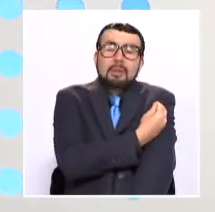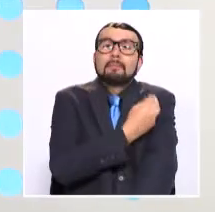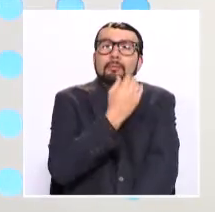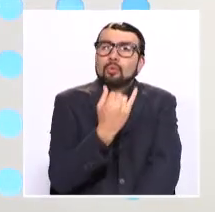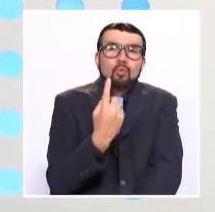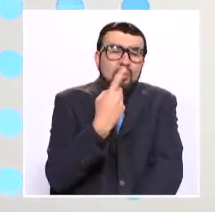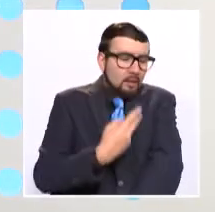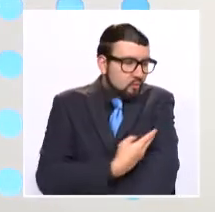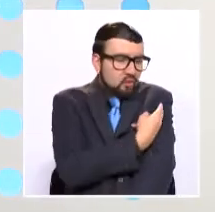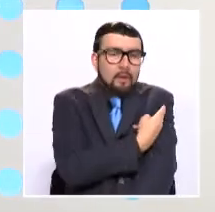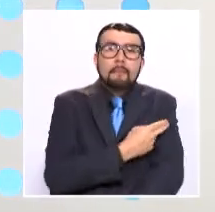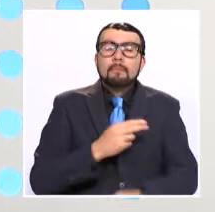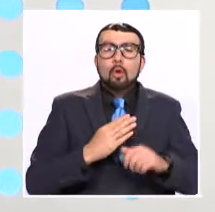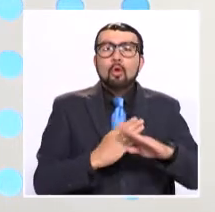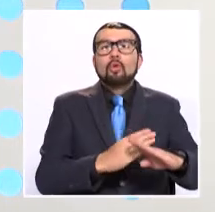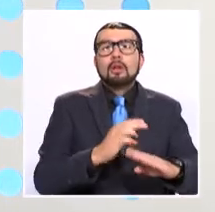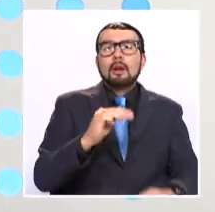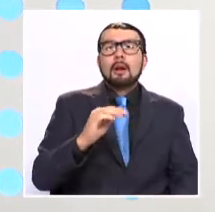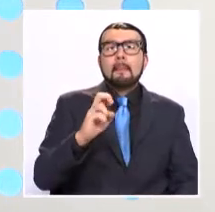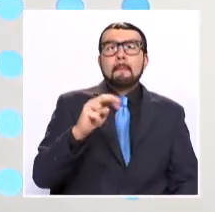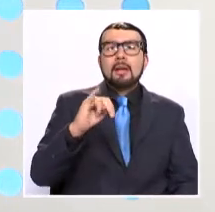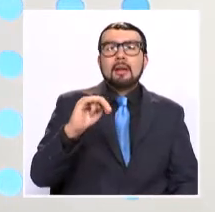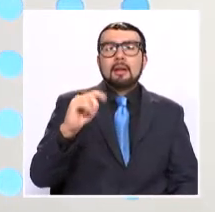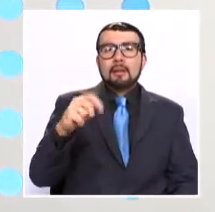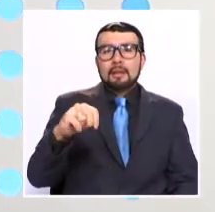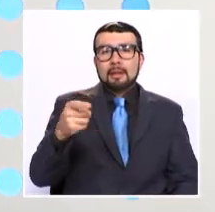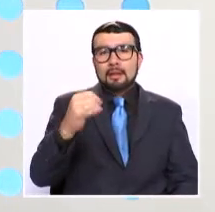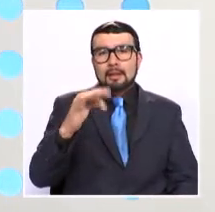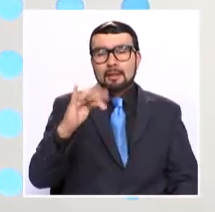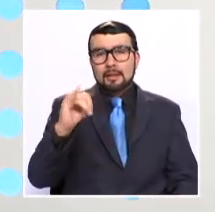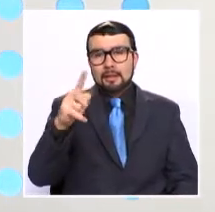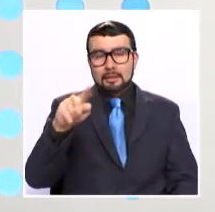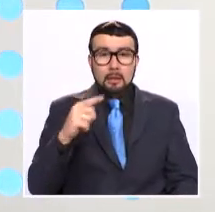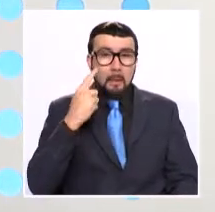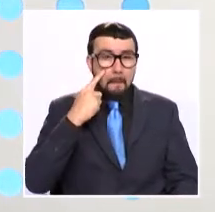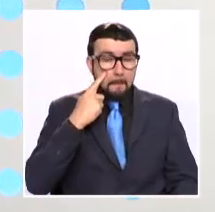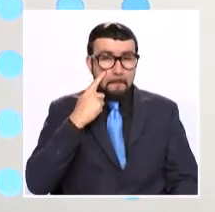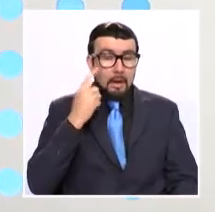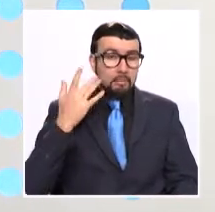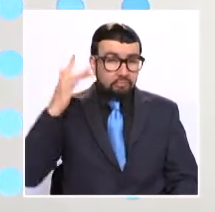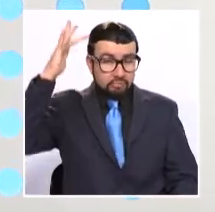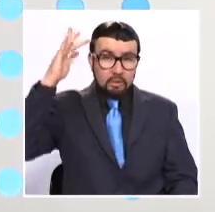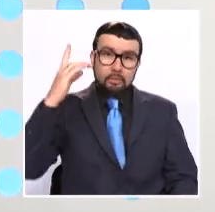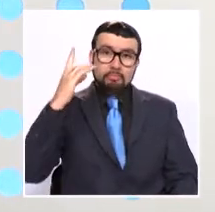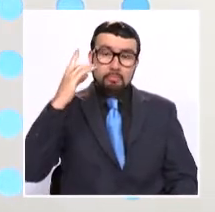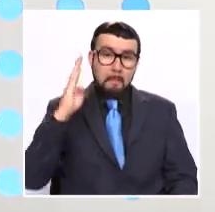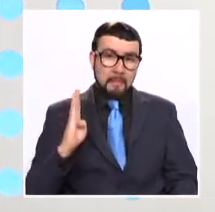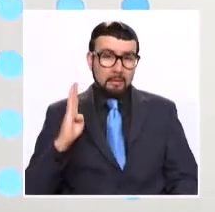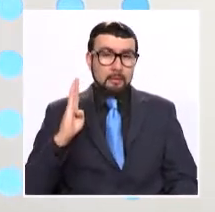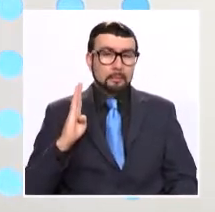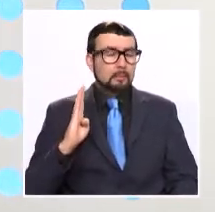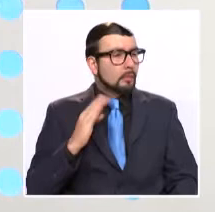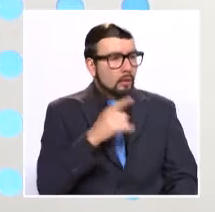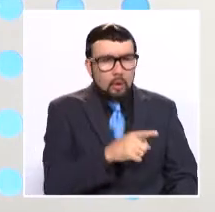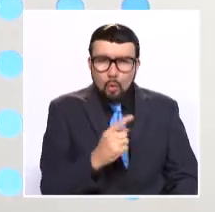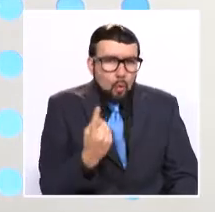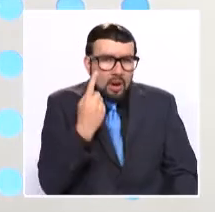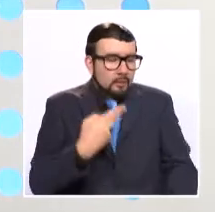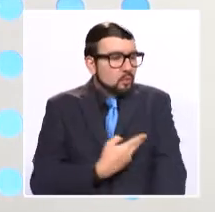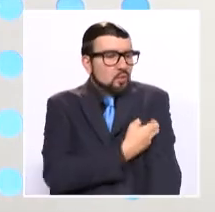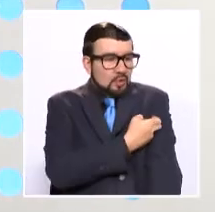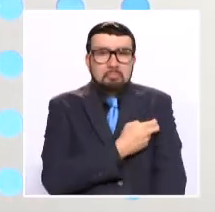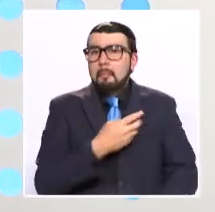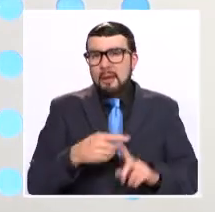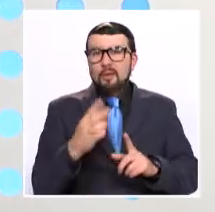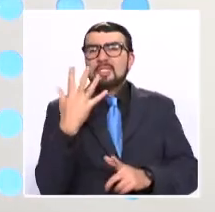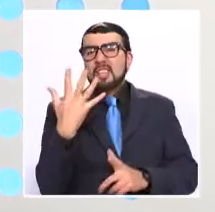vacuna contra la meningitis y contra la hepatitis B. Y ¿todas al mismo tiempo? En una sola aplicación. Si yo lo quiero